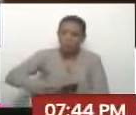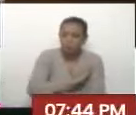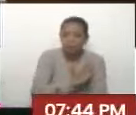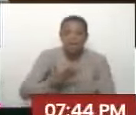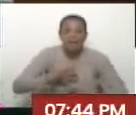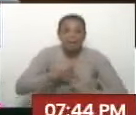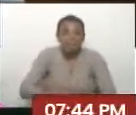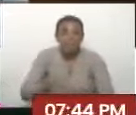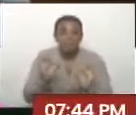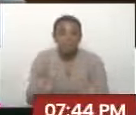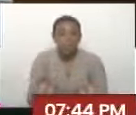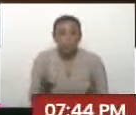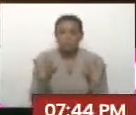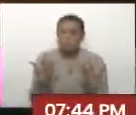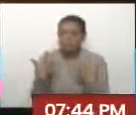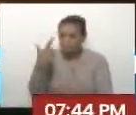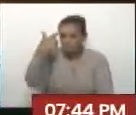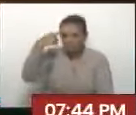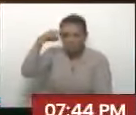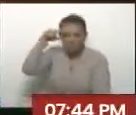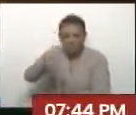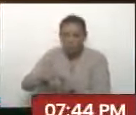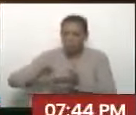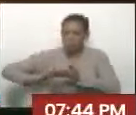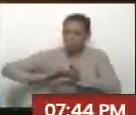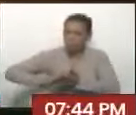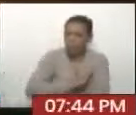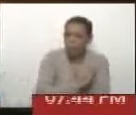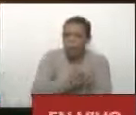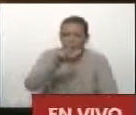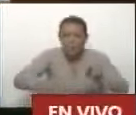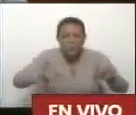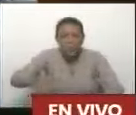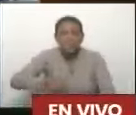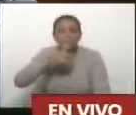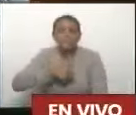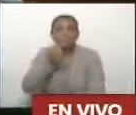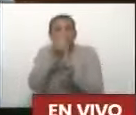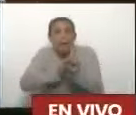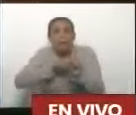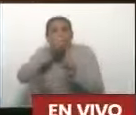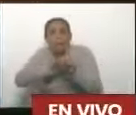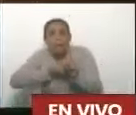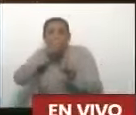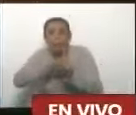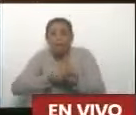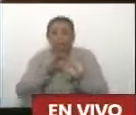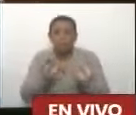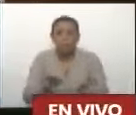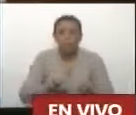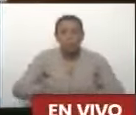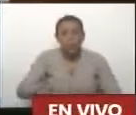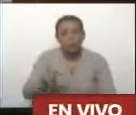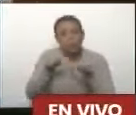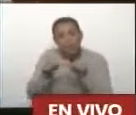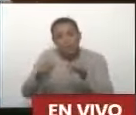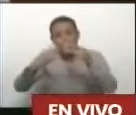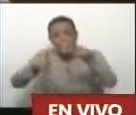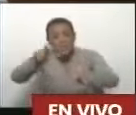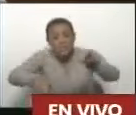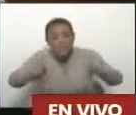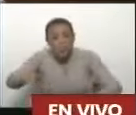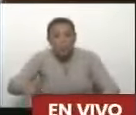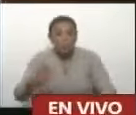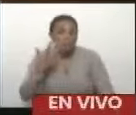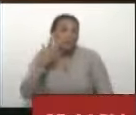intento desesperado de aplastar la resistencia anticolonial permanente se